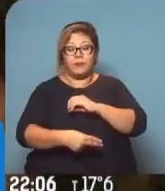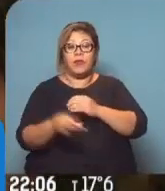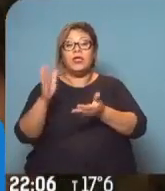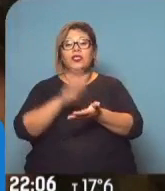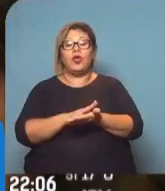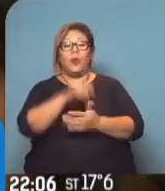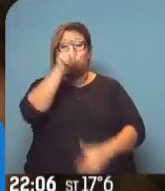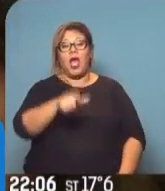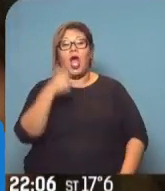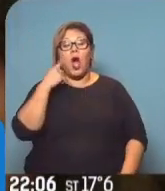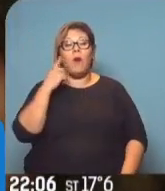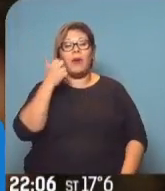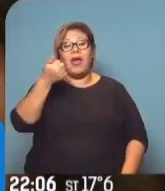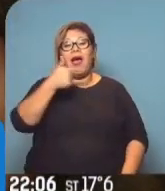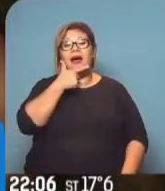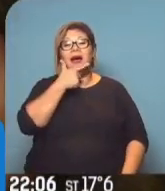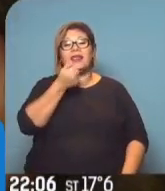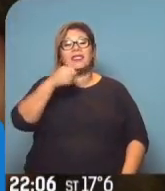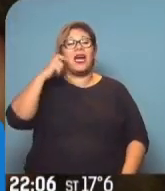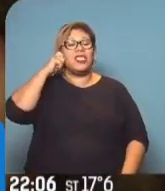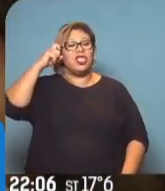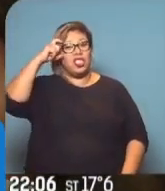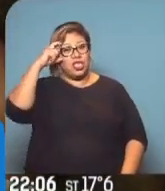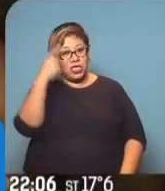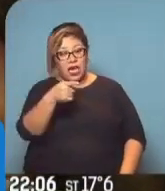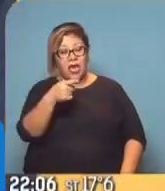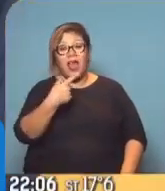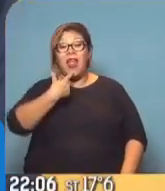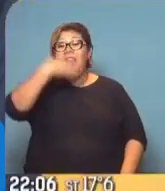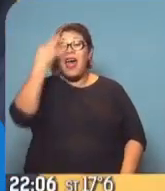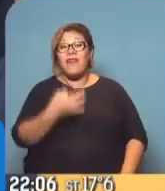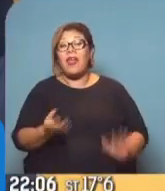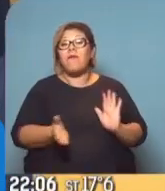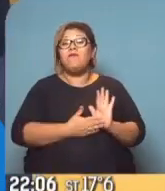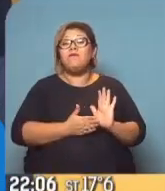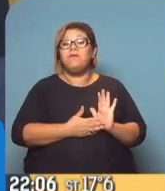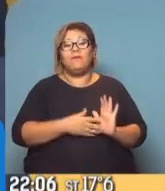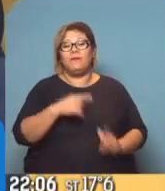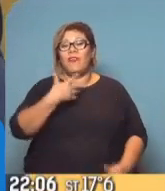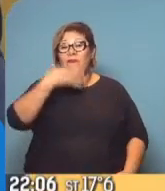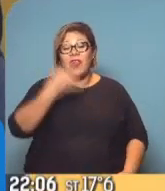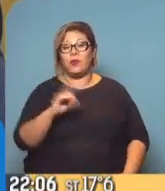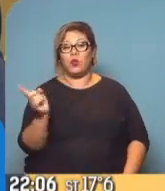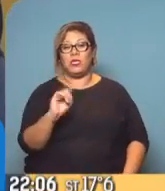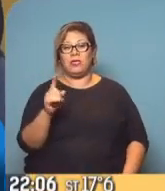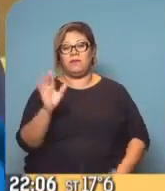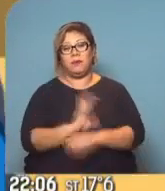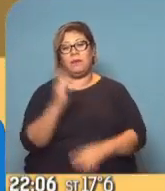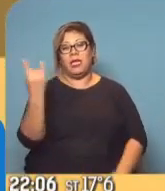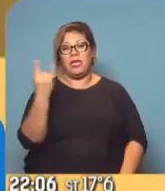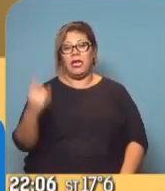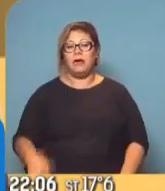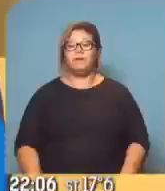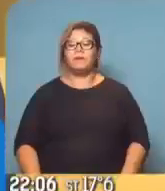del asilo, no son ciertos. I know nothing about WikiLeaks. It's not my